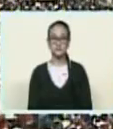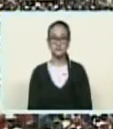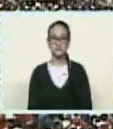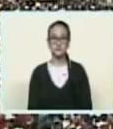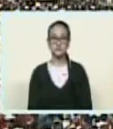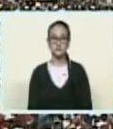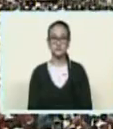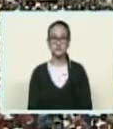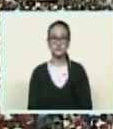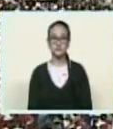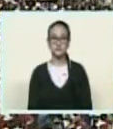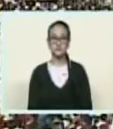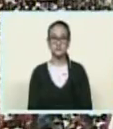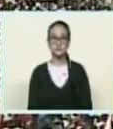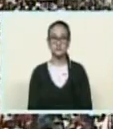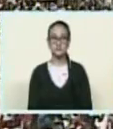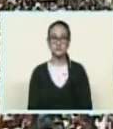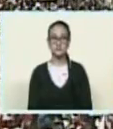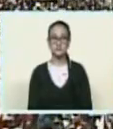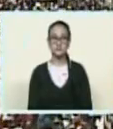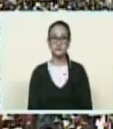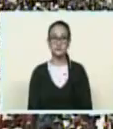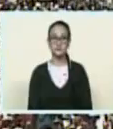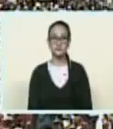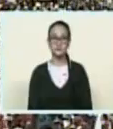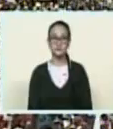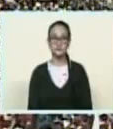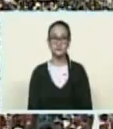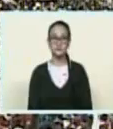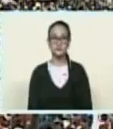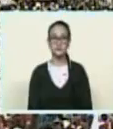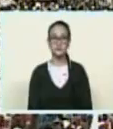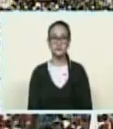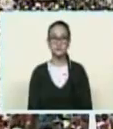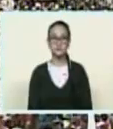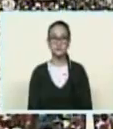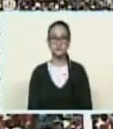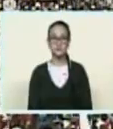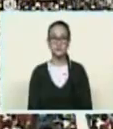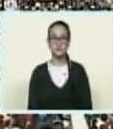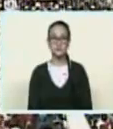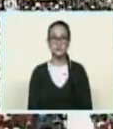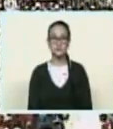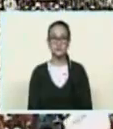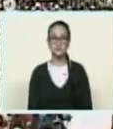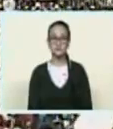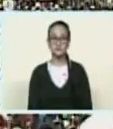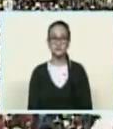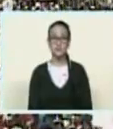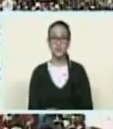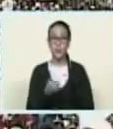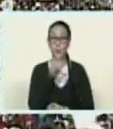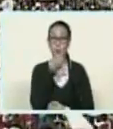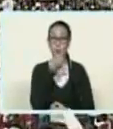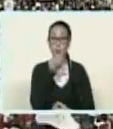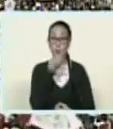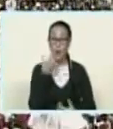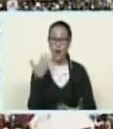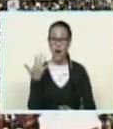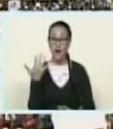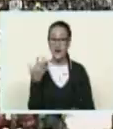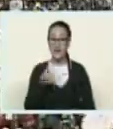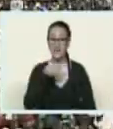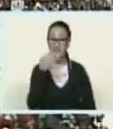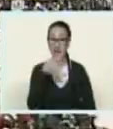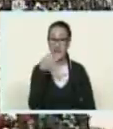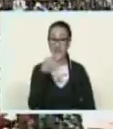Yo estaba atrás tuyo. Buenas tardes, Yare.